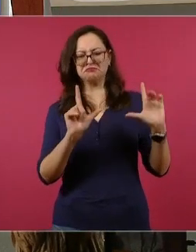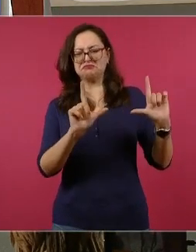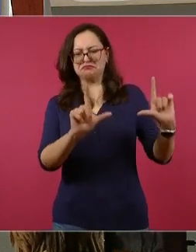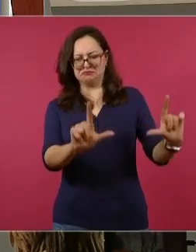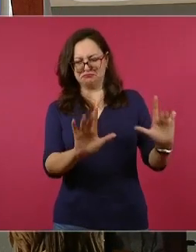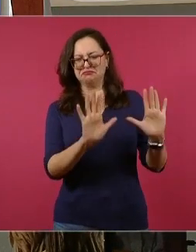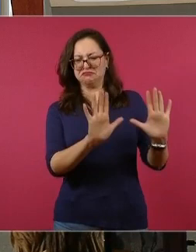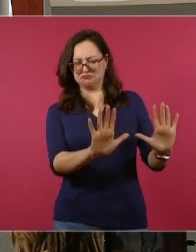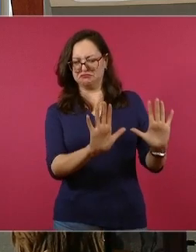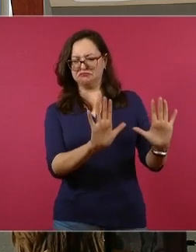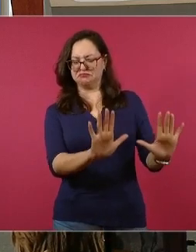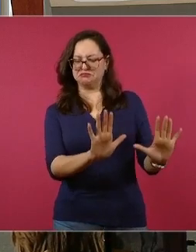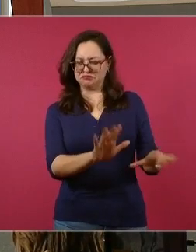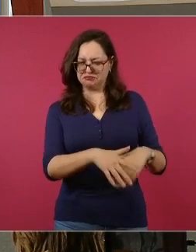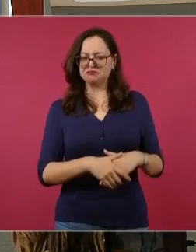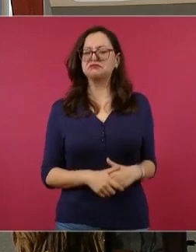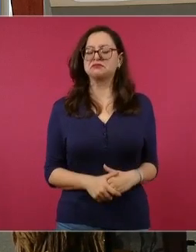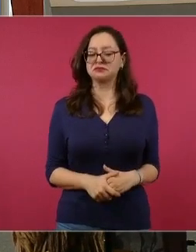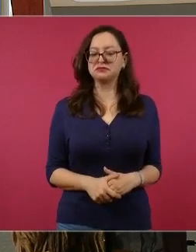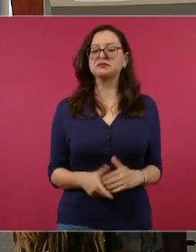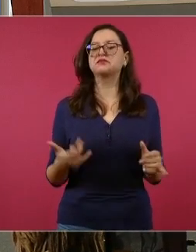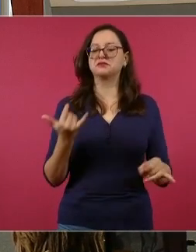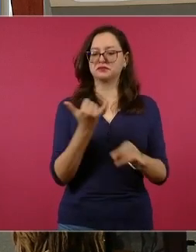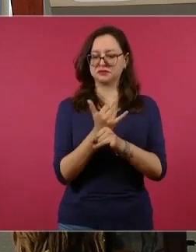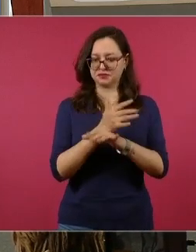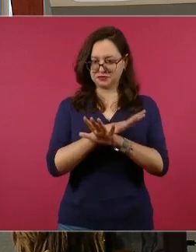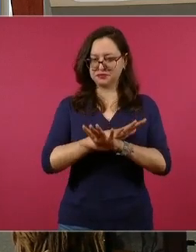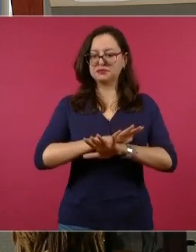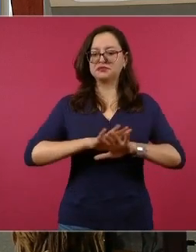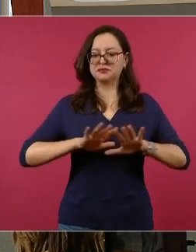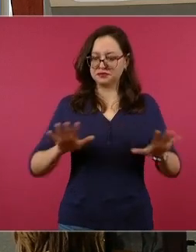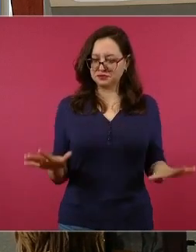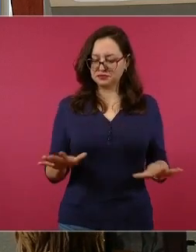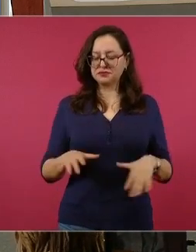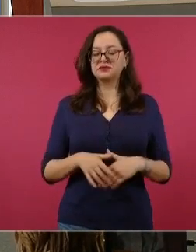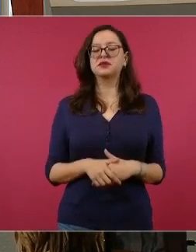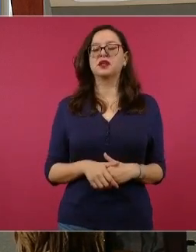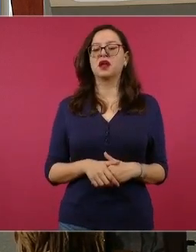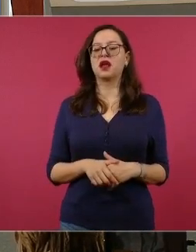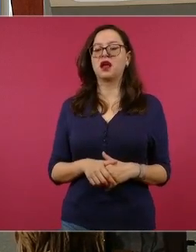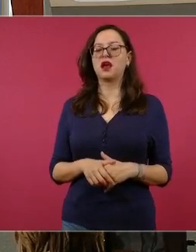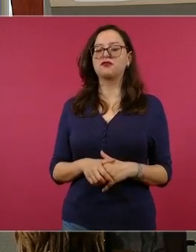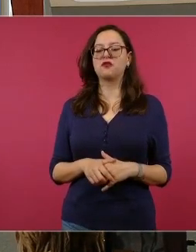les informo lo que sí contempla